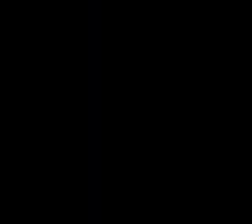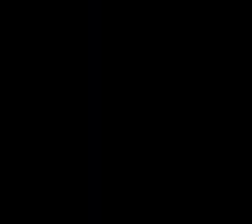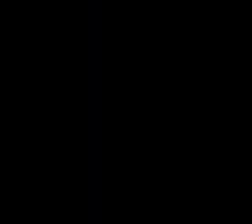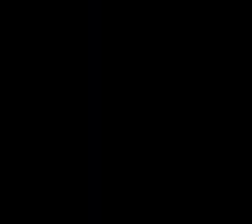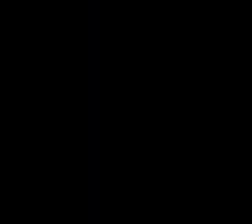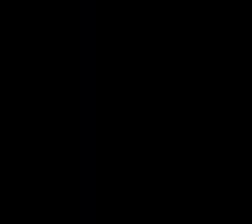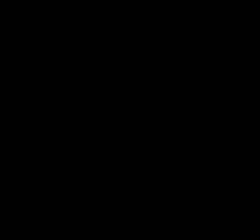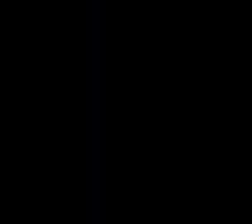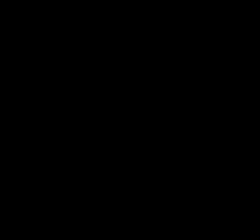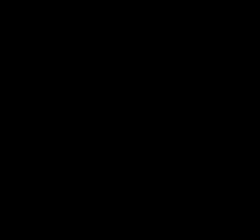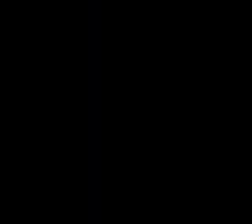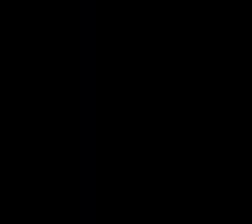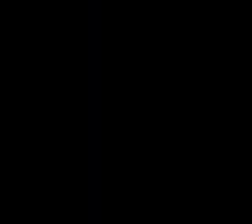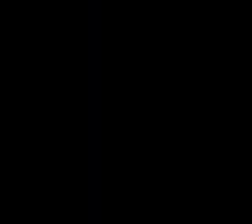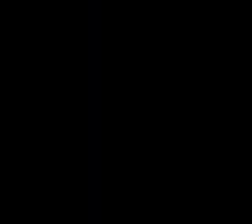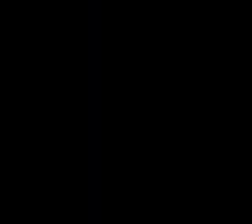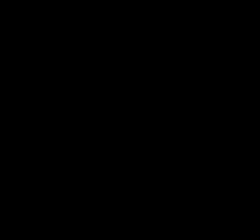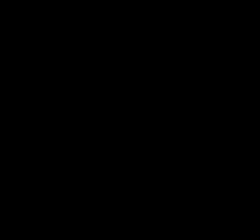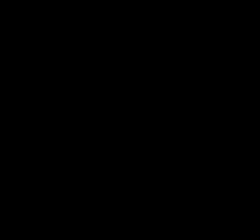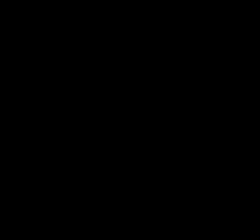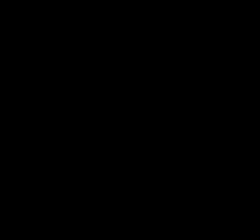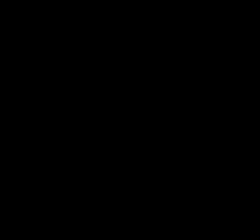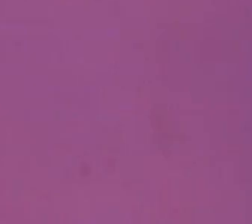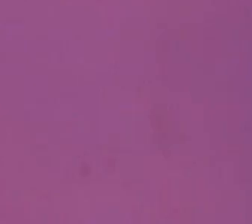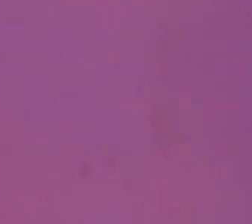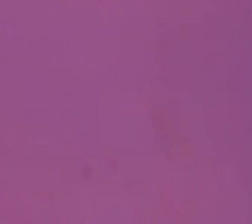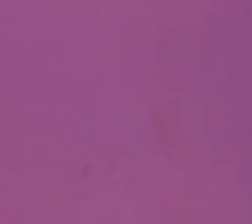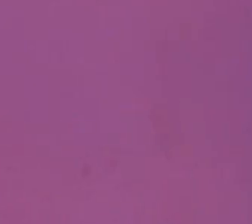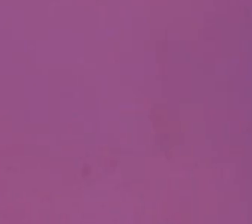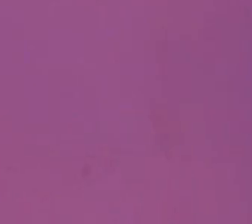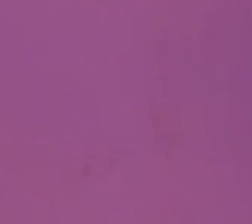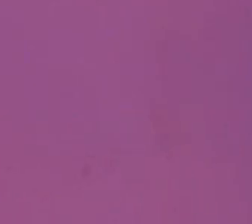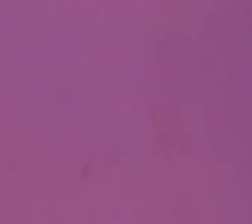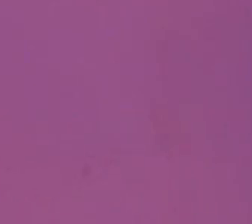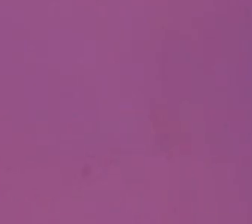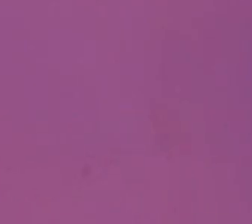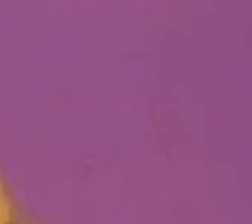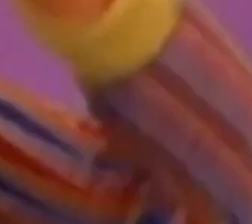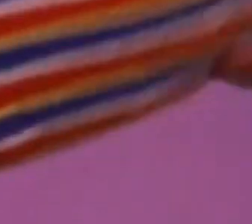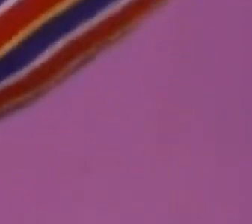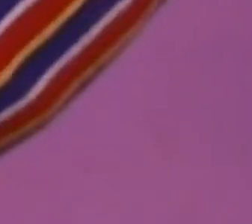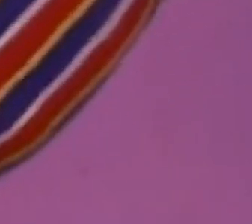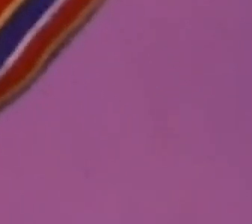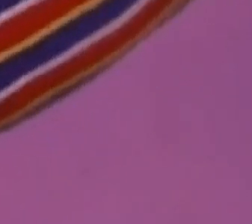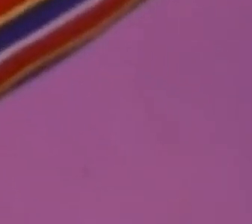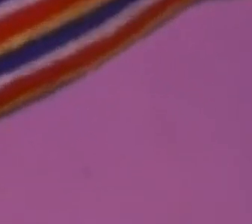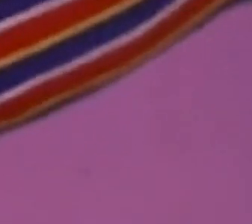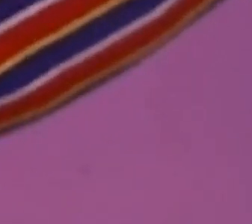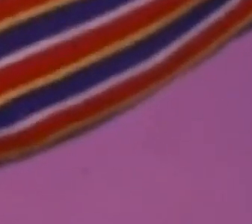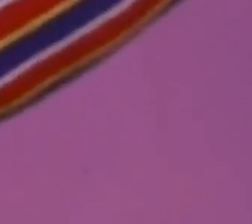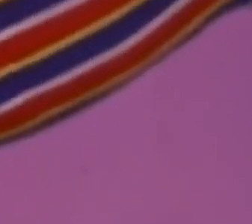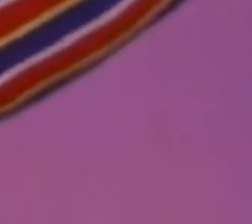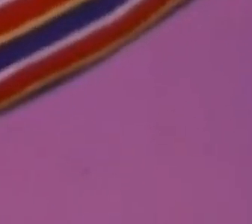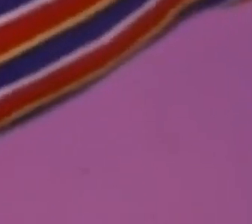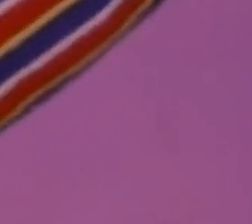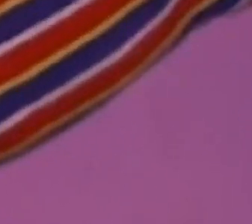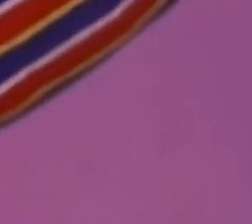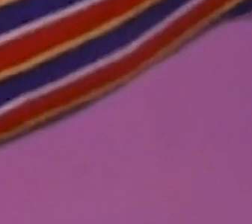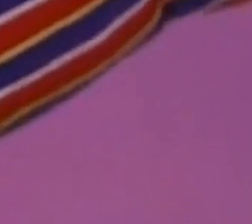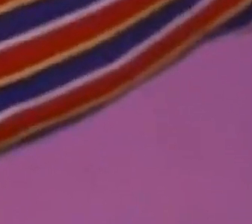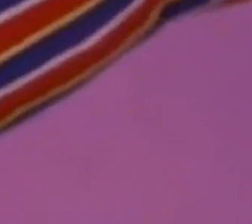13, Costa Rica Televisión. Hola a todos, ¿pueden hacer esto? Toquen su cabeza y soben su